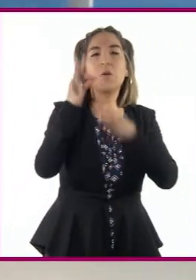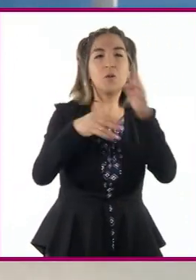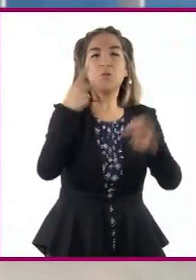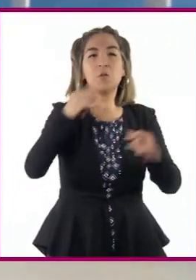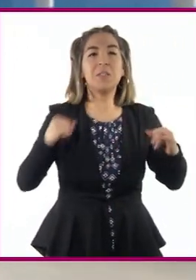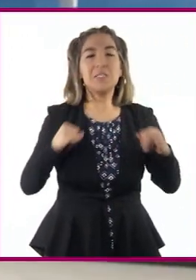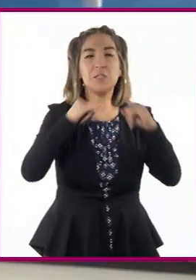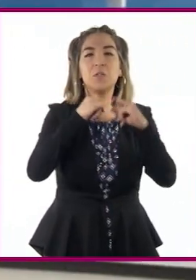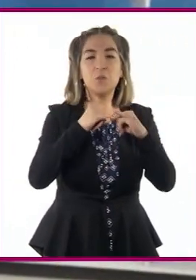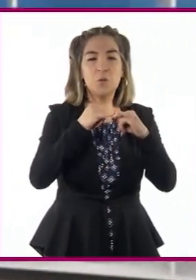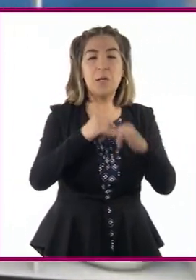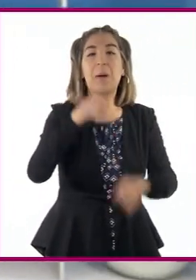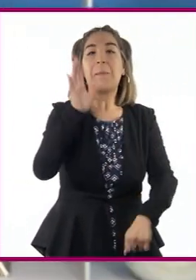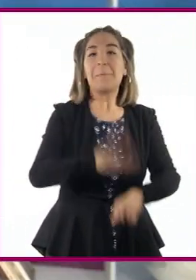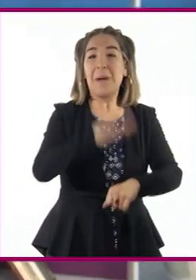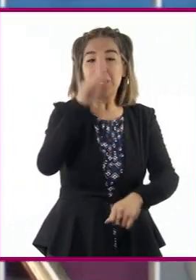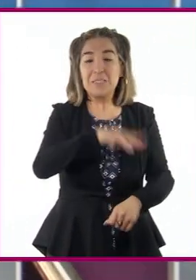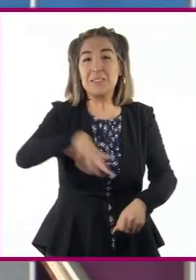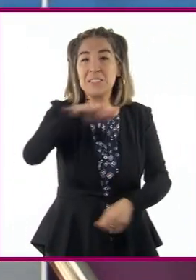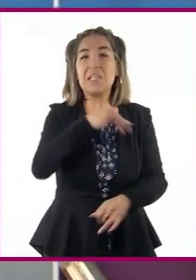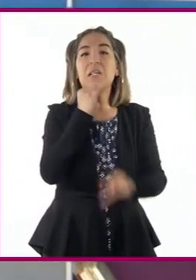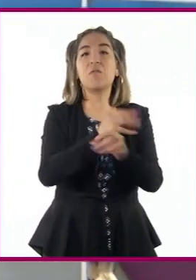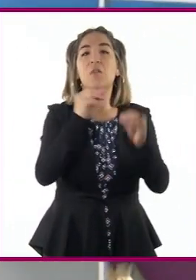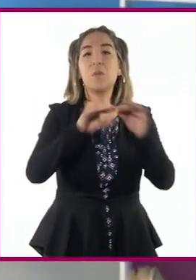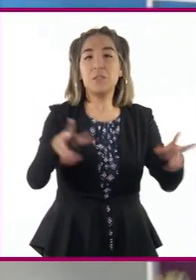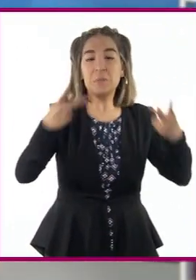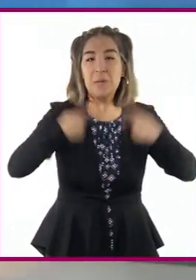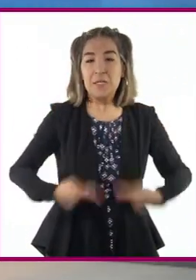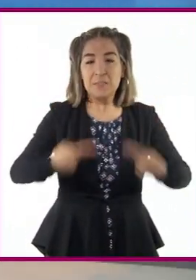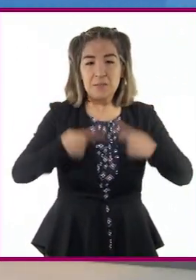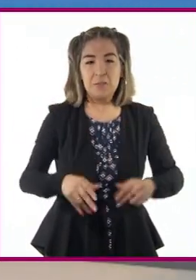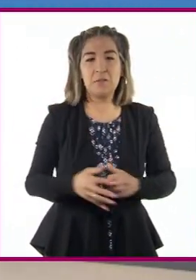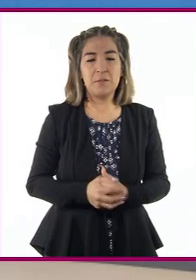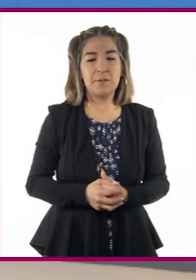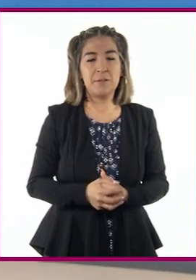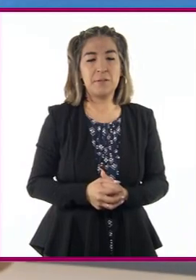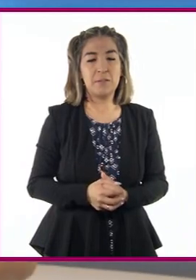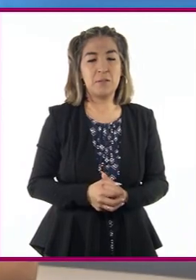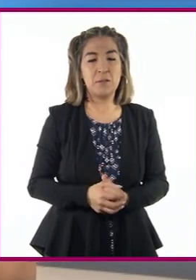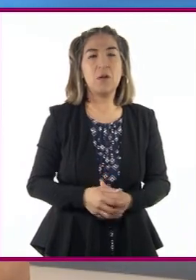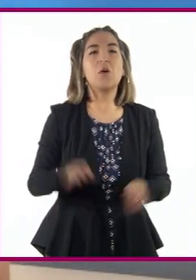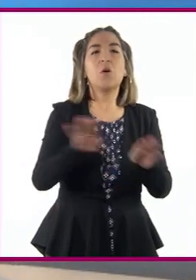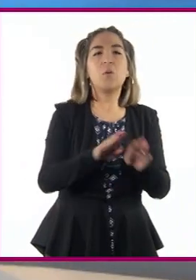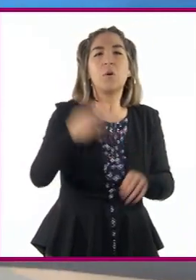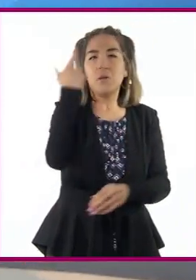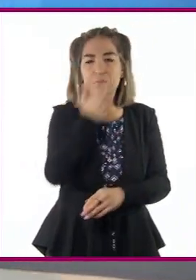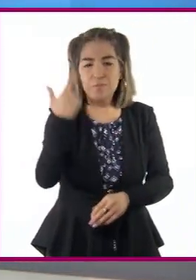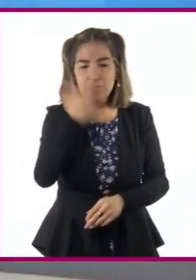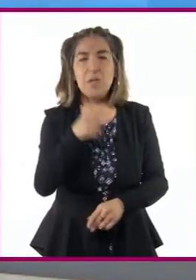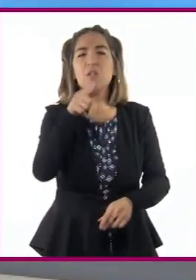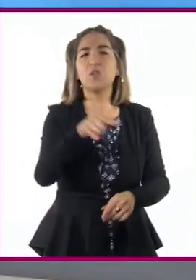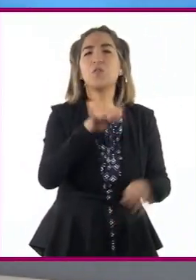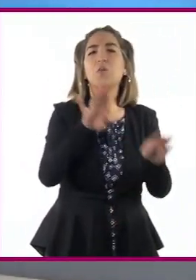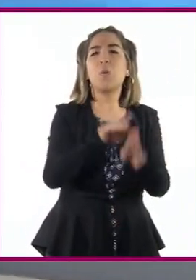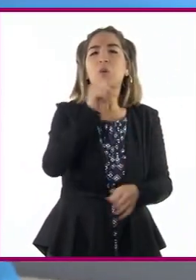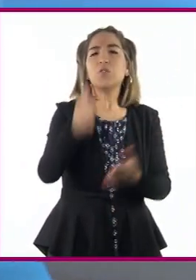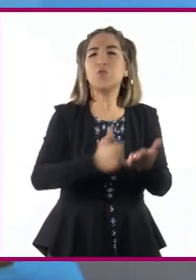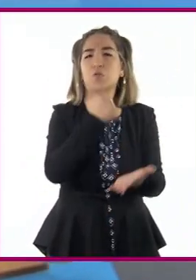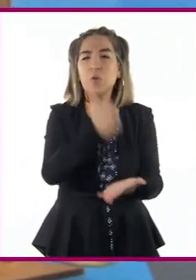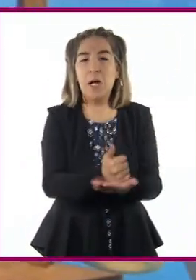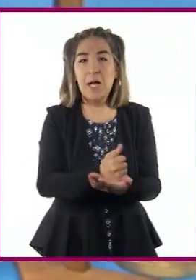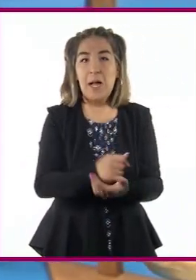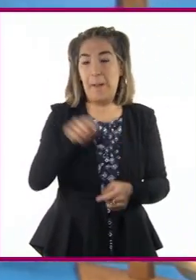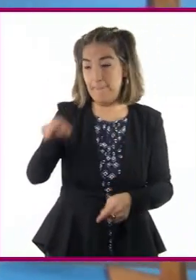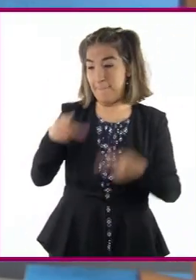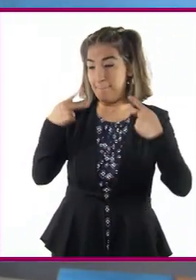hagan pública la mayor cantidad de información posible. Monitoreo ciudadano. La ciudadanía elige